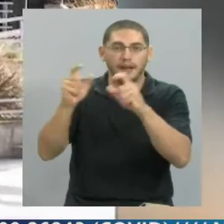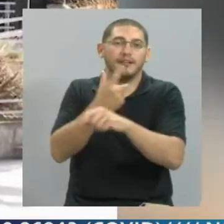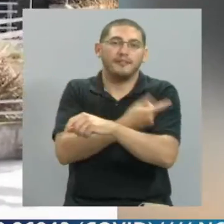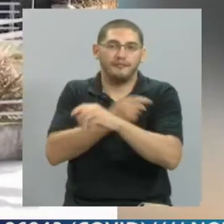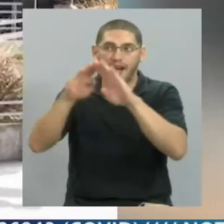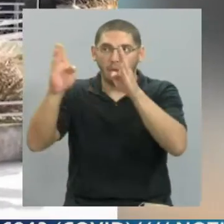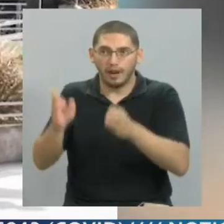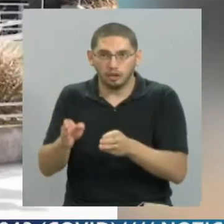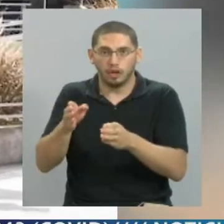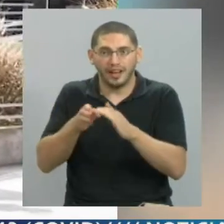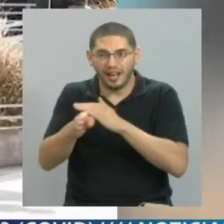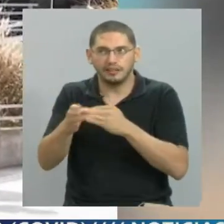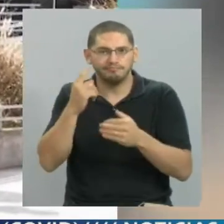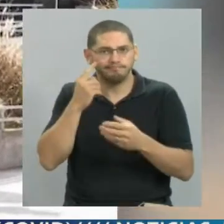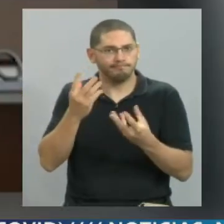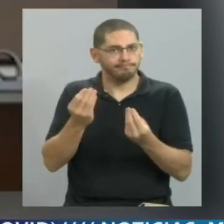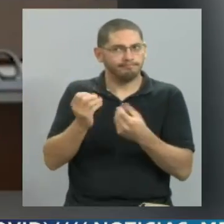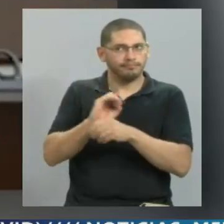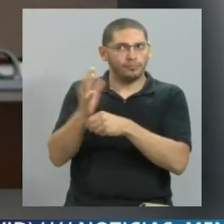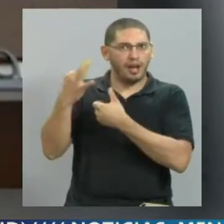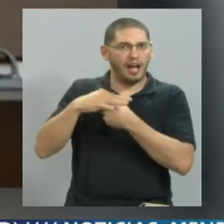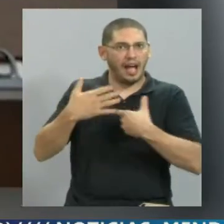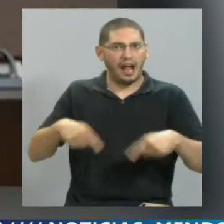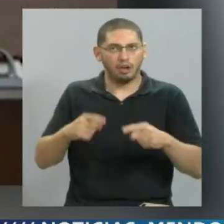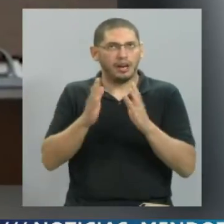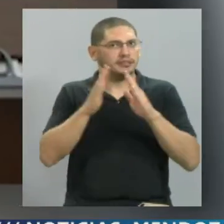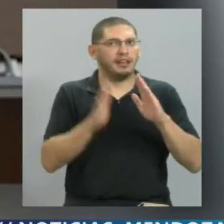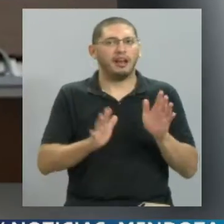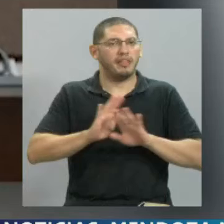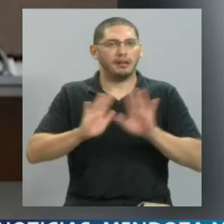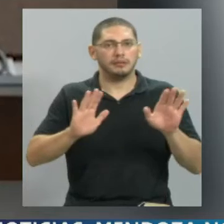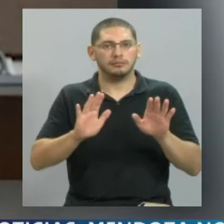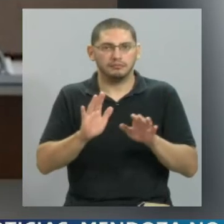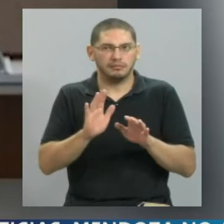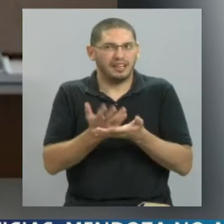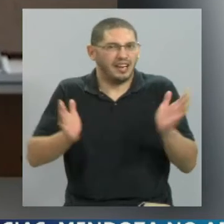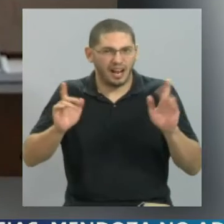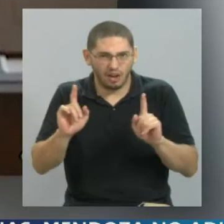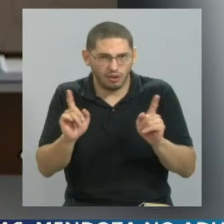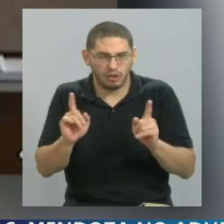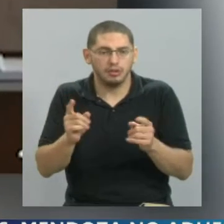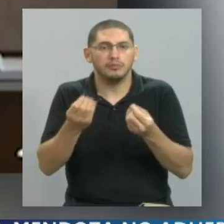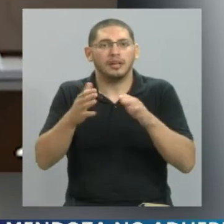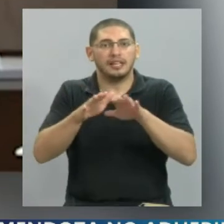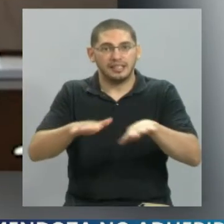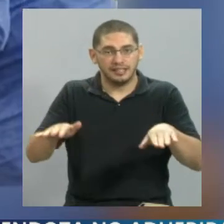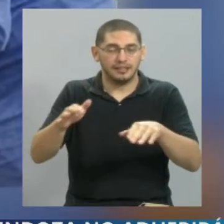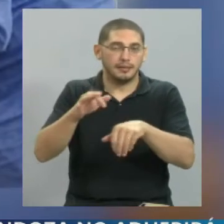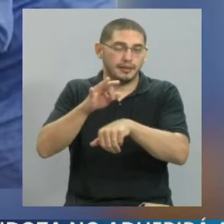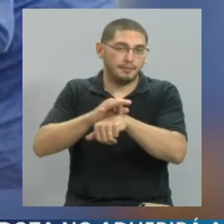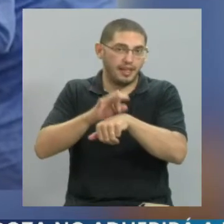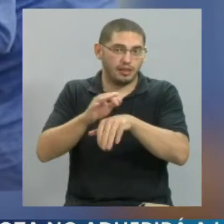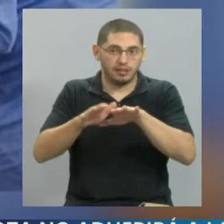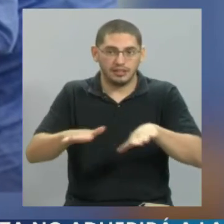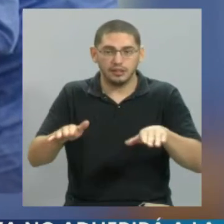son lugares seguros, no el mensaje homogéneo de quedarte en casa, porque esto en la pediatría ha perjudicado mucho, como ustedes dicen,